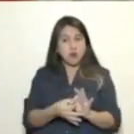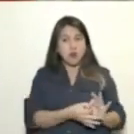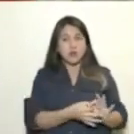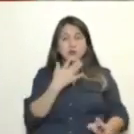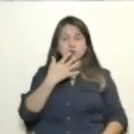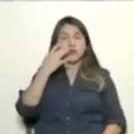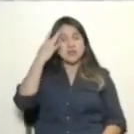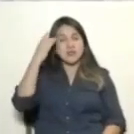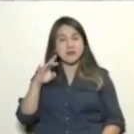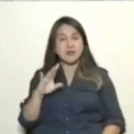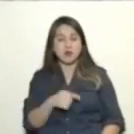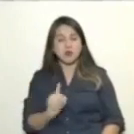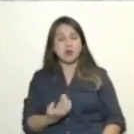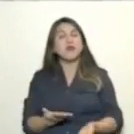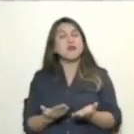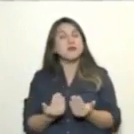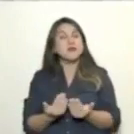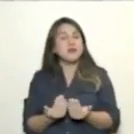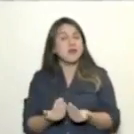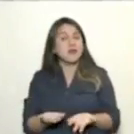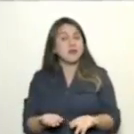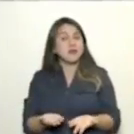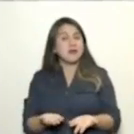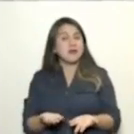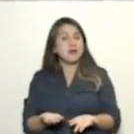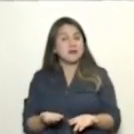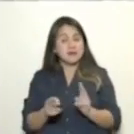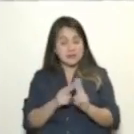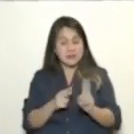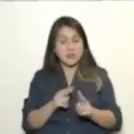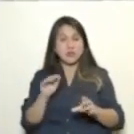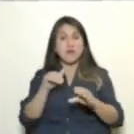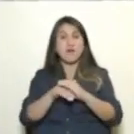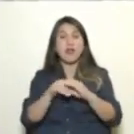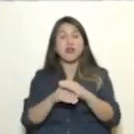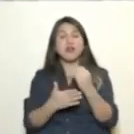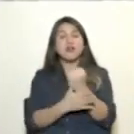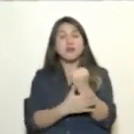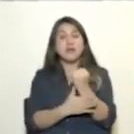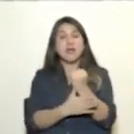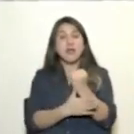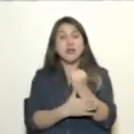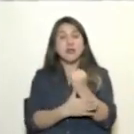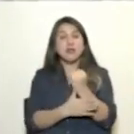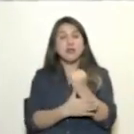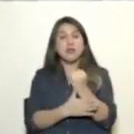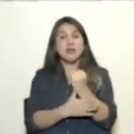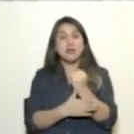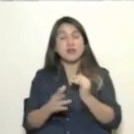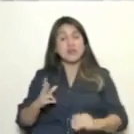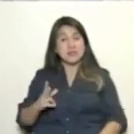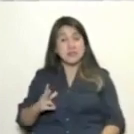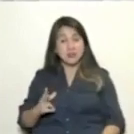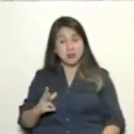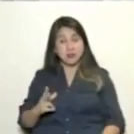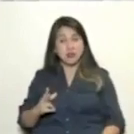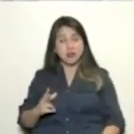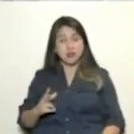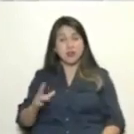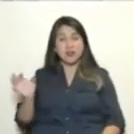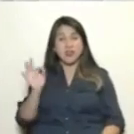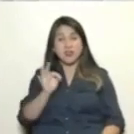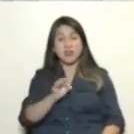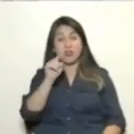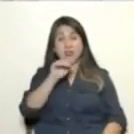porque sabemos nuestras necesidades. Bueno, y se hizo el Banco Interamericano. Y el señor Eisenhower dijo,